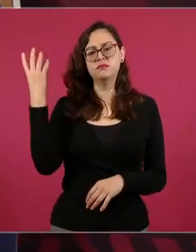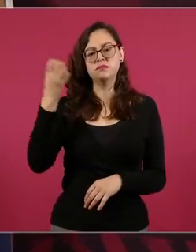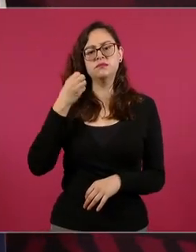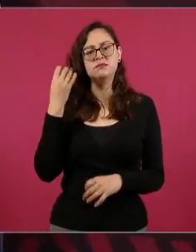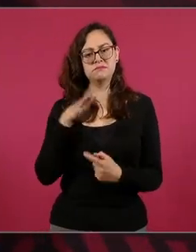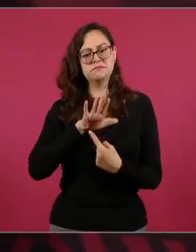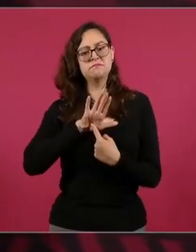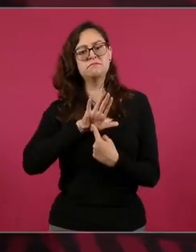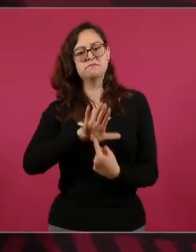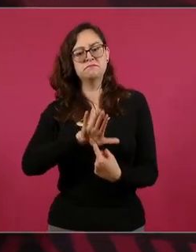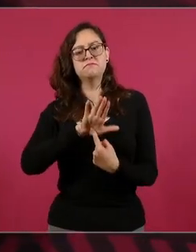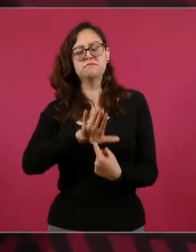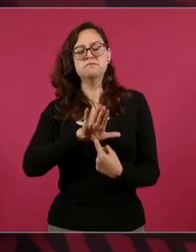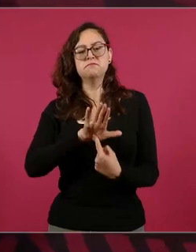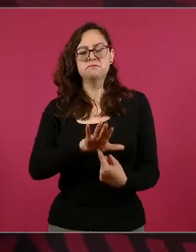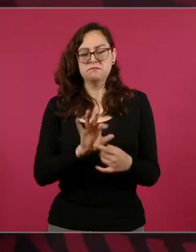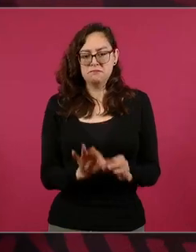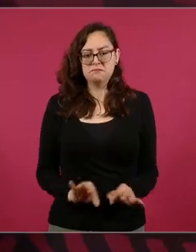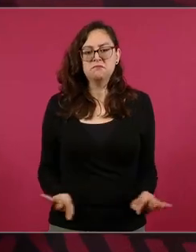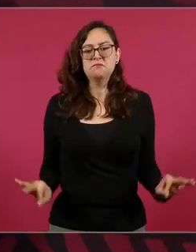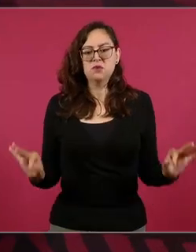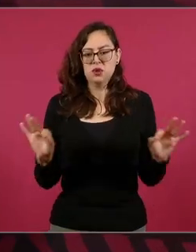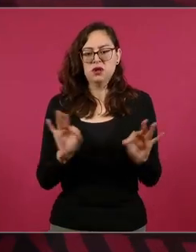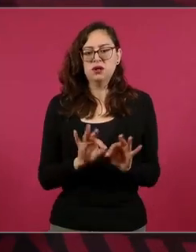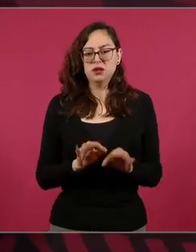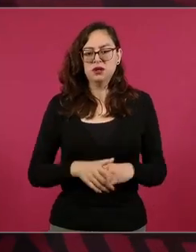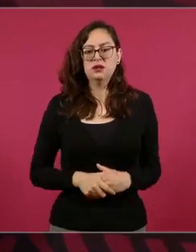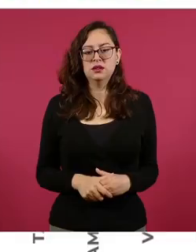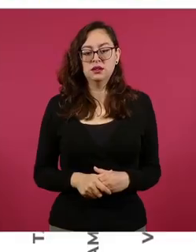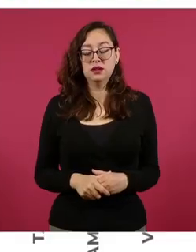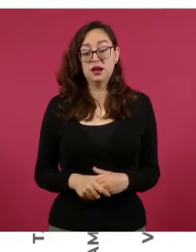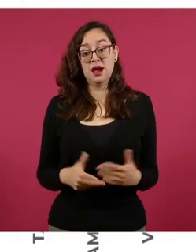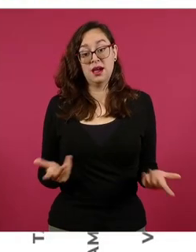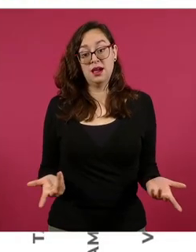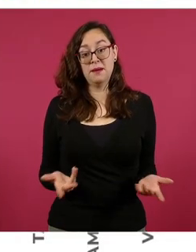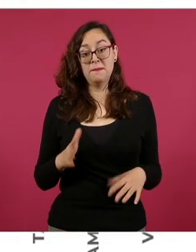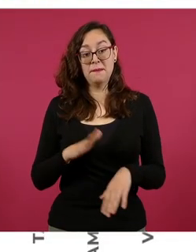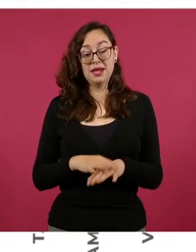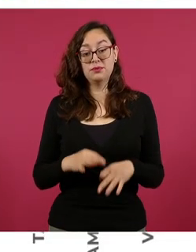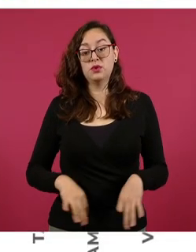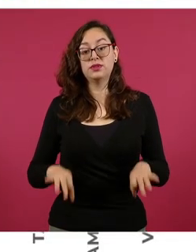conferencias mañaneras y además las reuniones de seguridad.